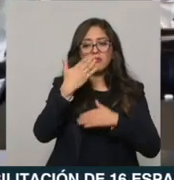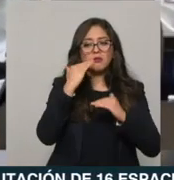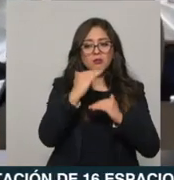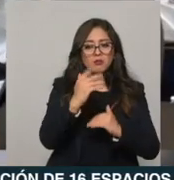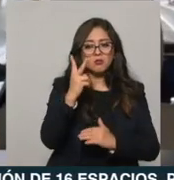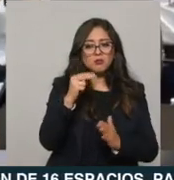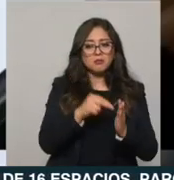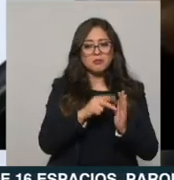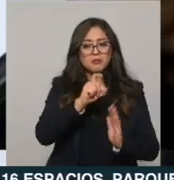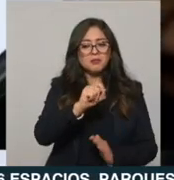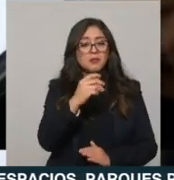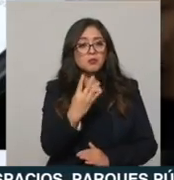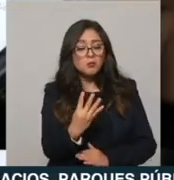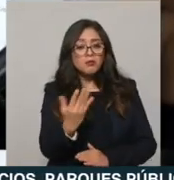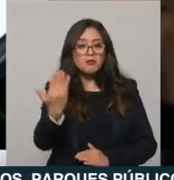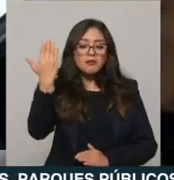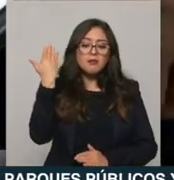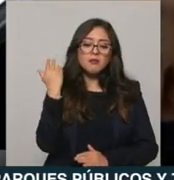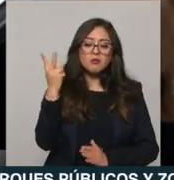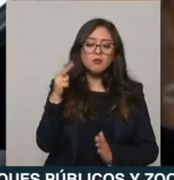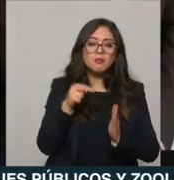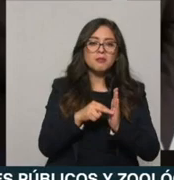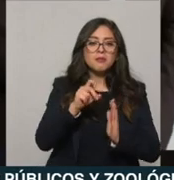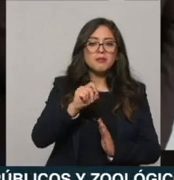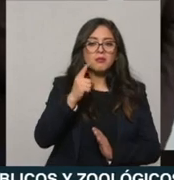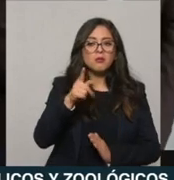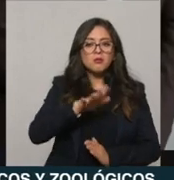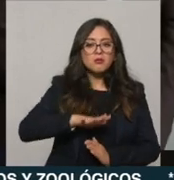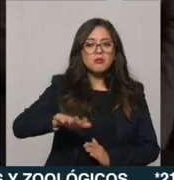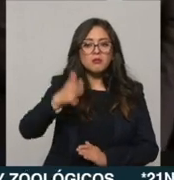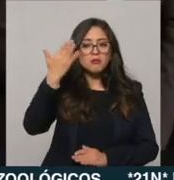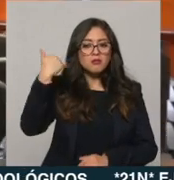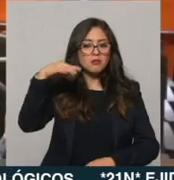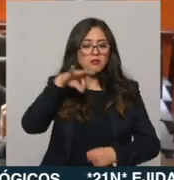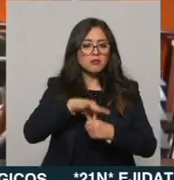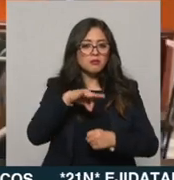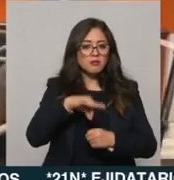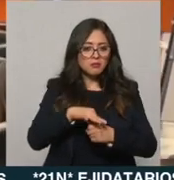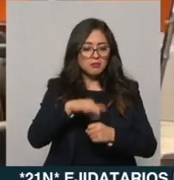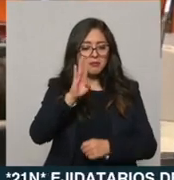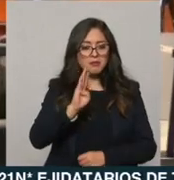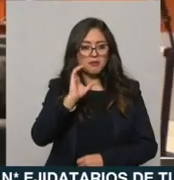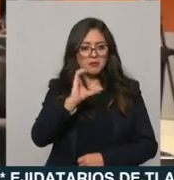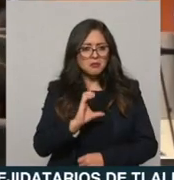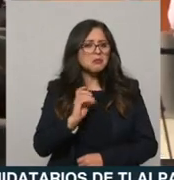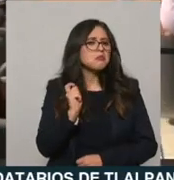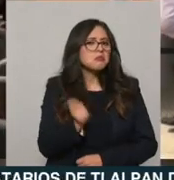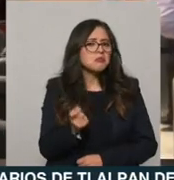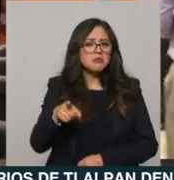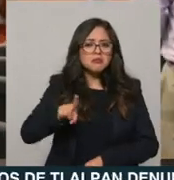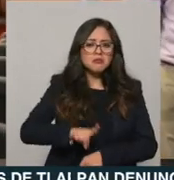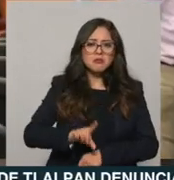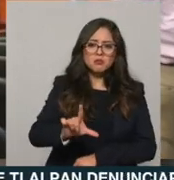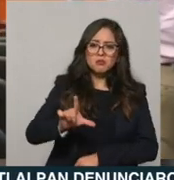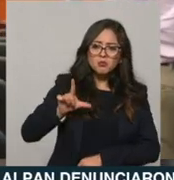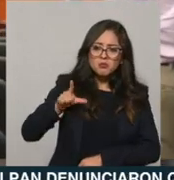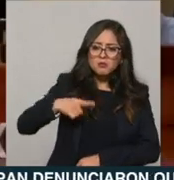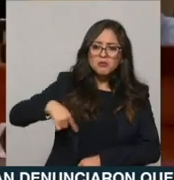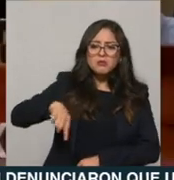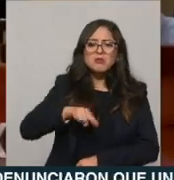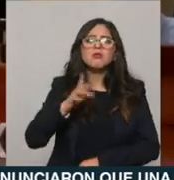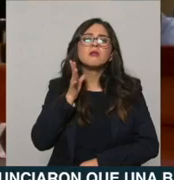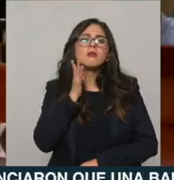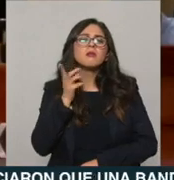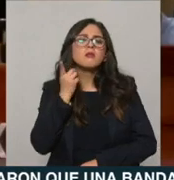hasta 2021, como lo estipulaba la legislación electoral del estado. Esto debido a que el pasado lunes, el Congreso de esa